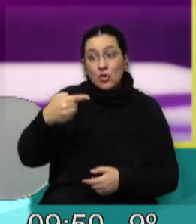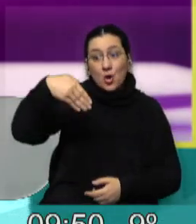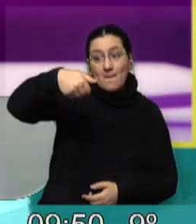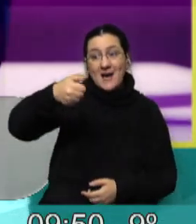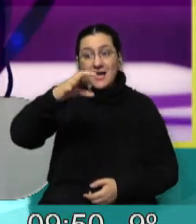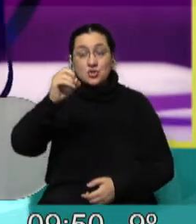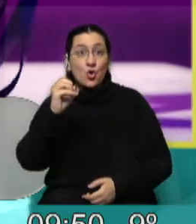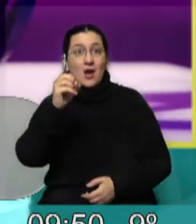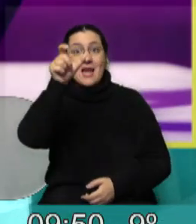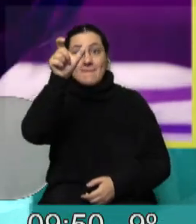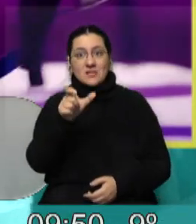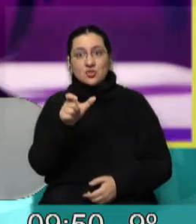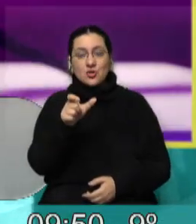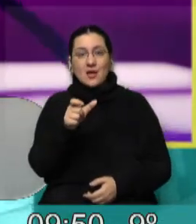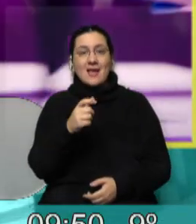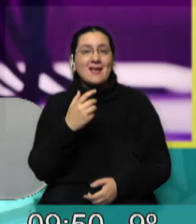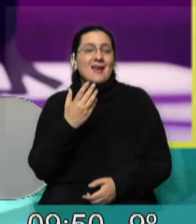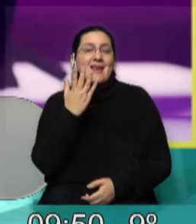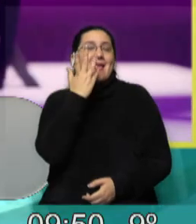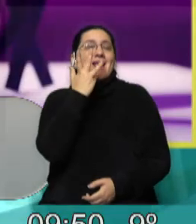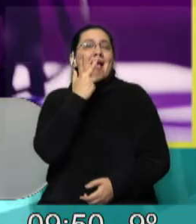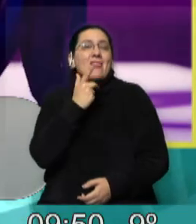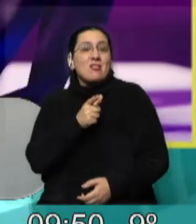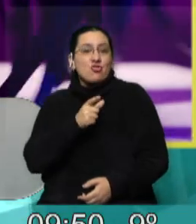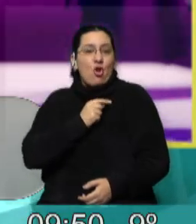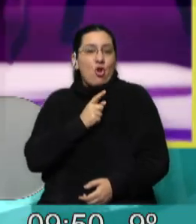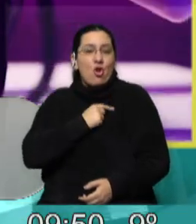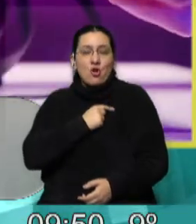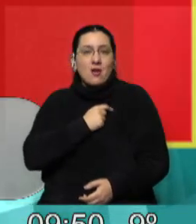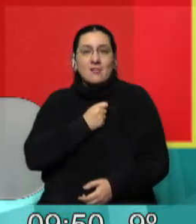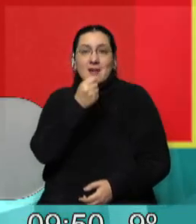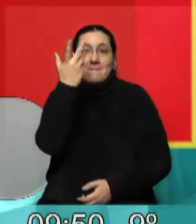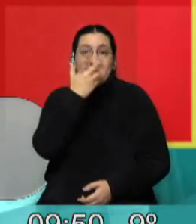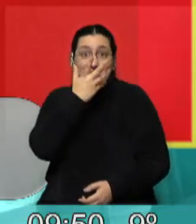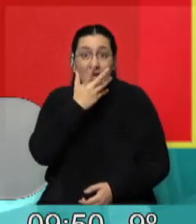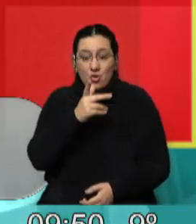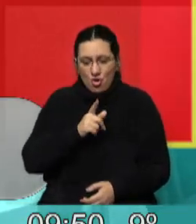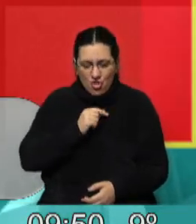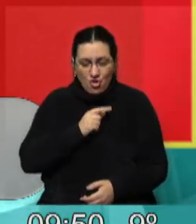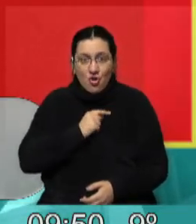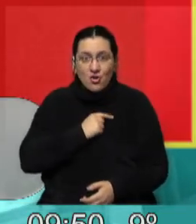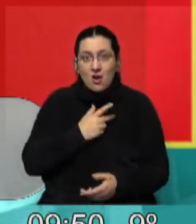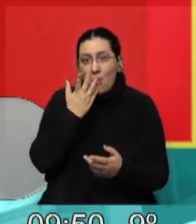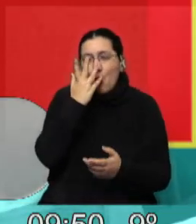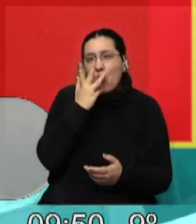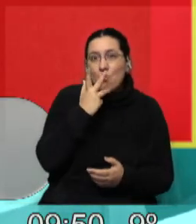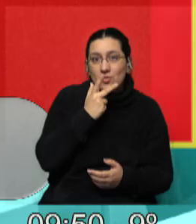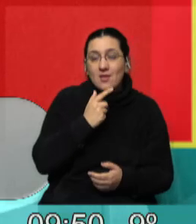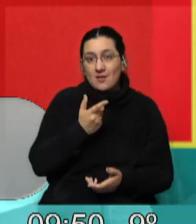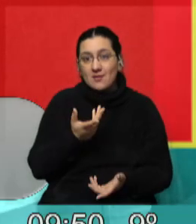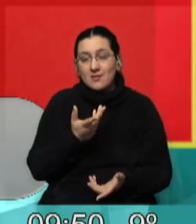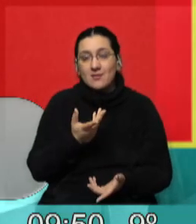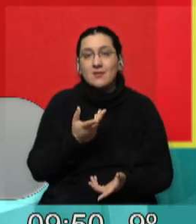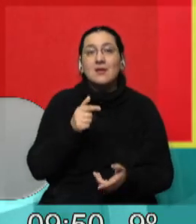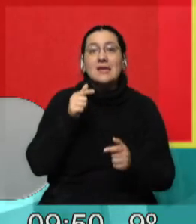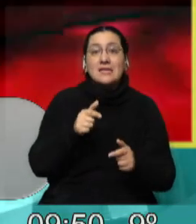es esa persona que goza con el dolor propio. Se excita con el dolor. Claro. Todo esto tiene que ver con placer. Y decías, ¿no?, que